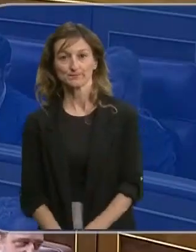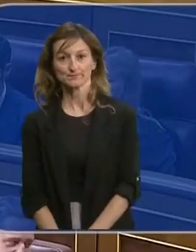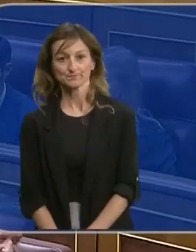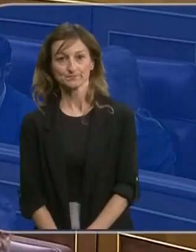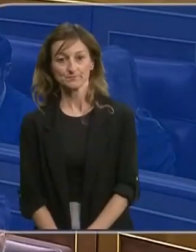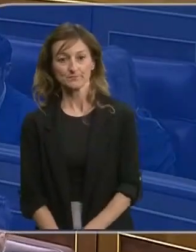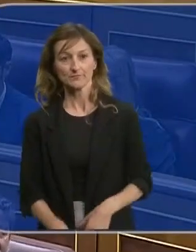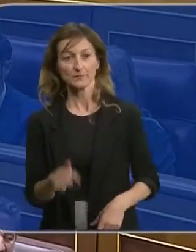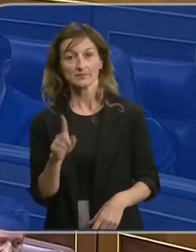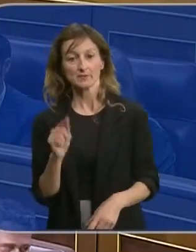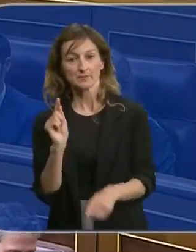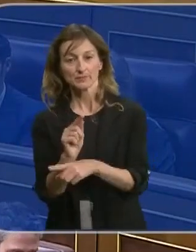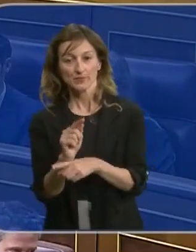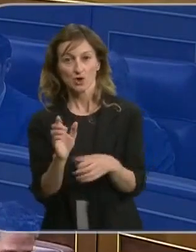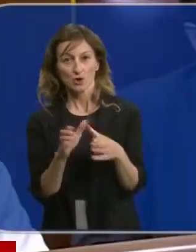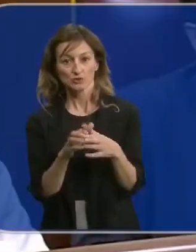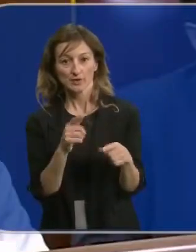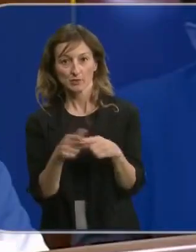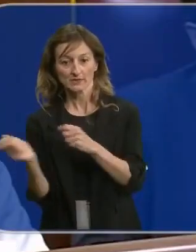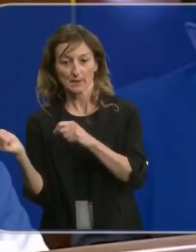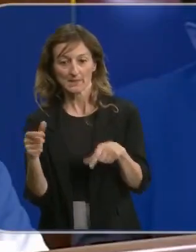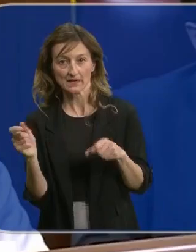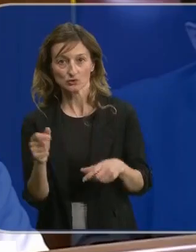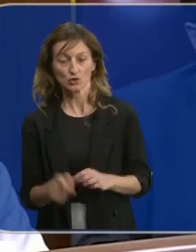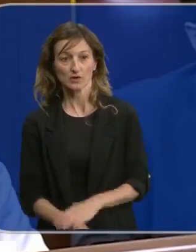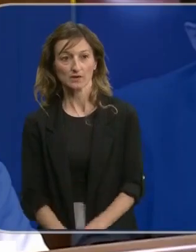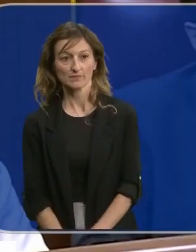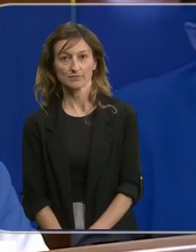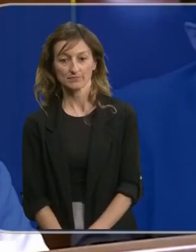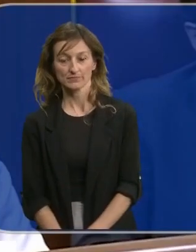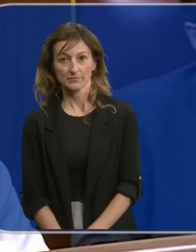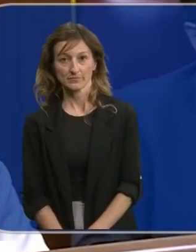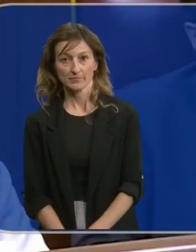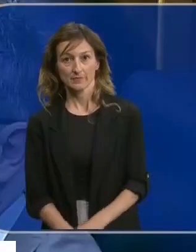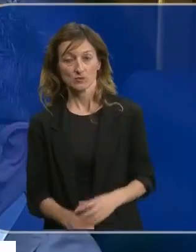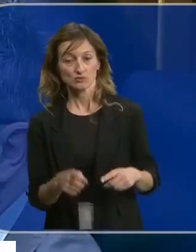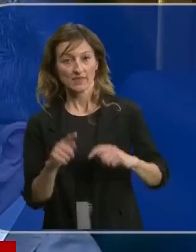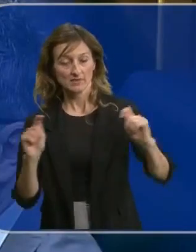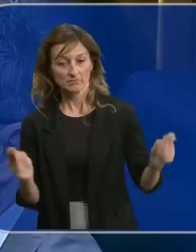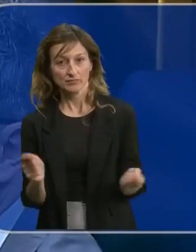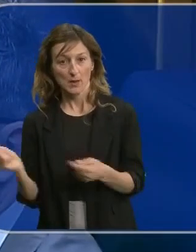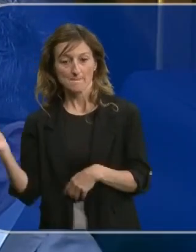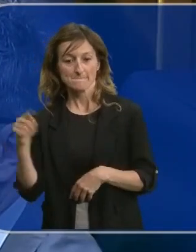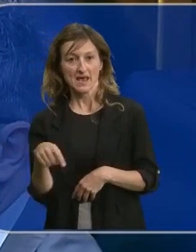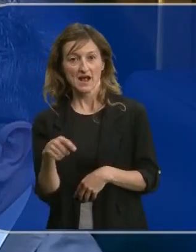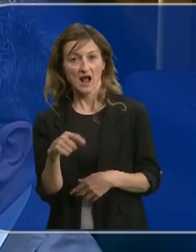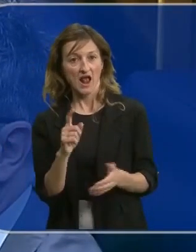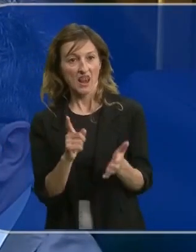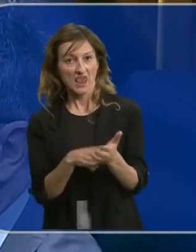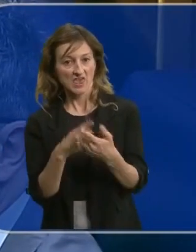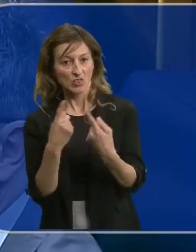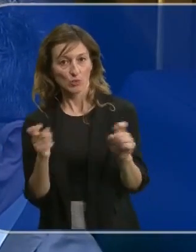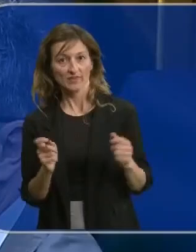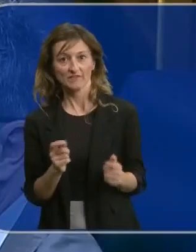Reproches también por la política migratoria de Sánchez ustedes lanzan un mensaje peligrosísimo a los cuatro vientos vengan ilegalmente a España